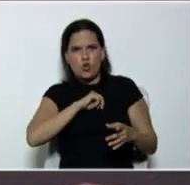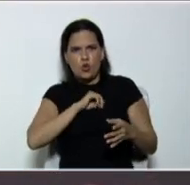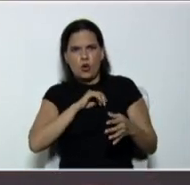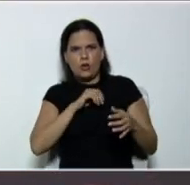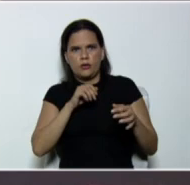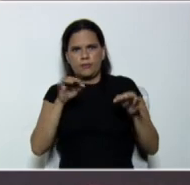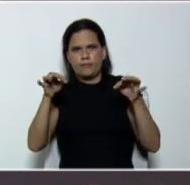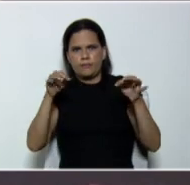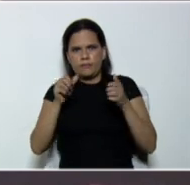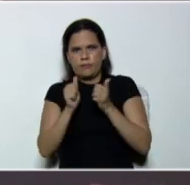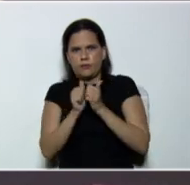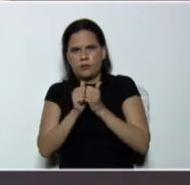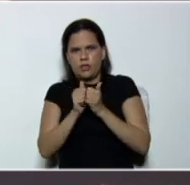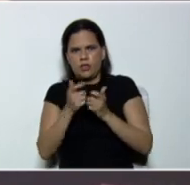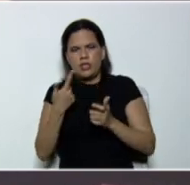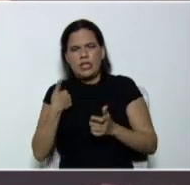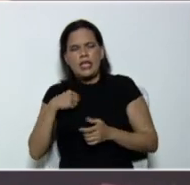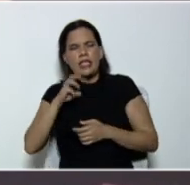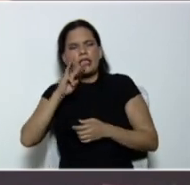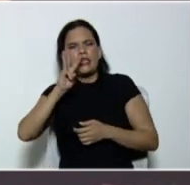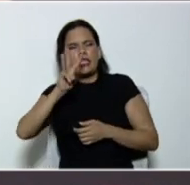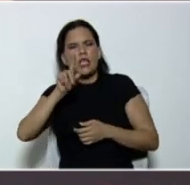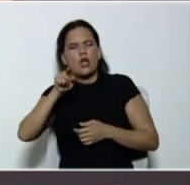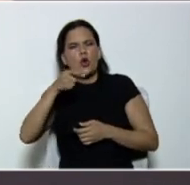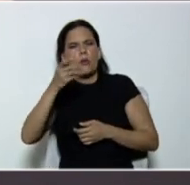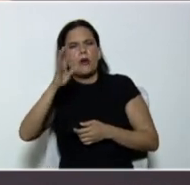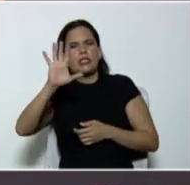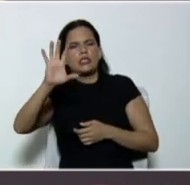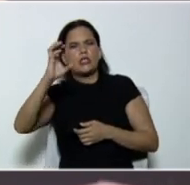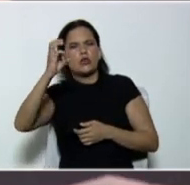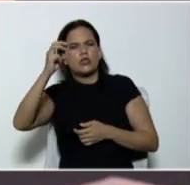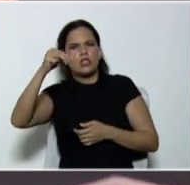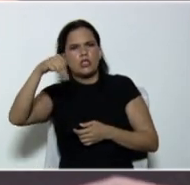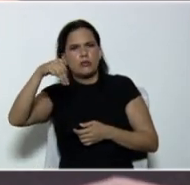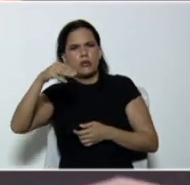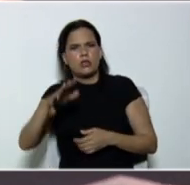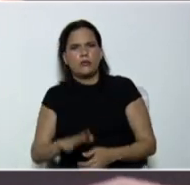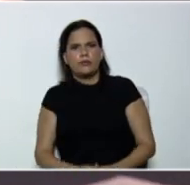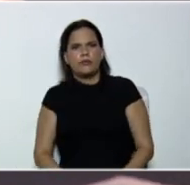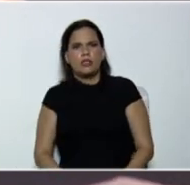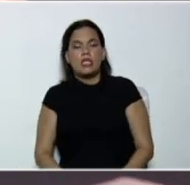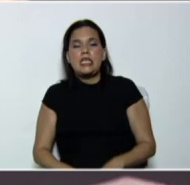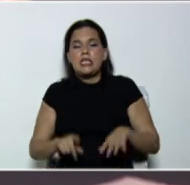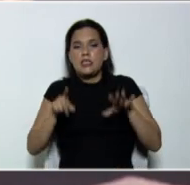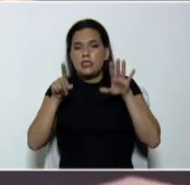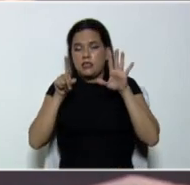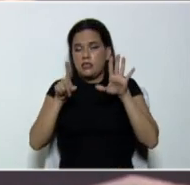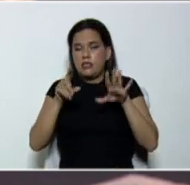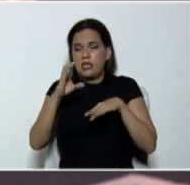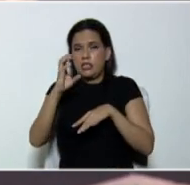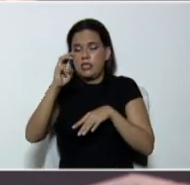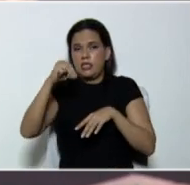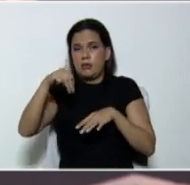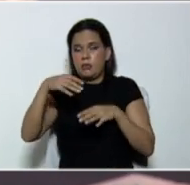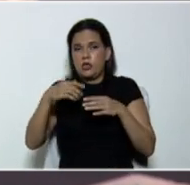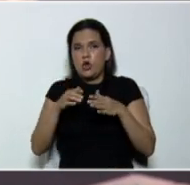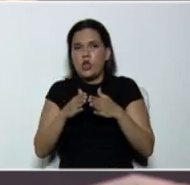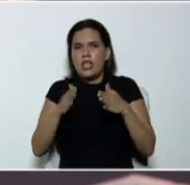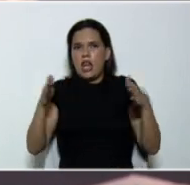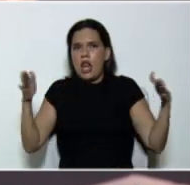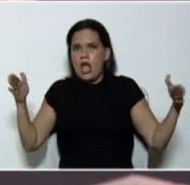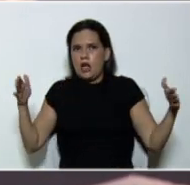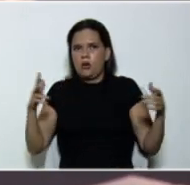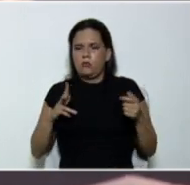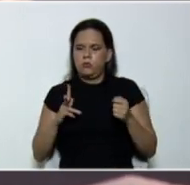tener 3,5 centímetros de ancho y 6 centímetros de largo, ¿verdad? Lo vamos a recortar y lo